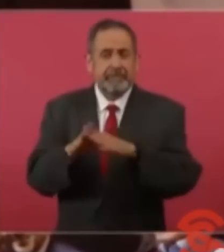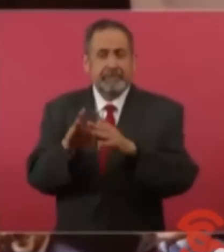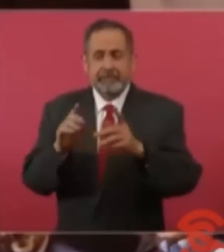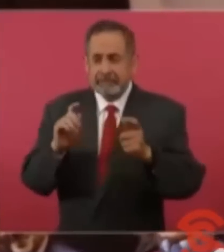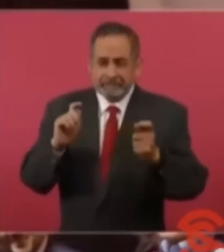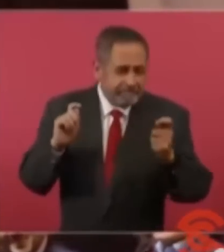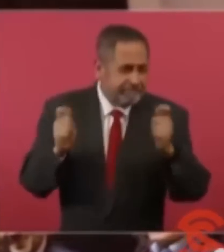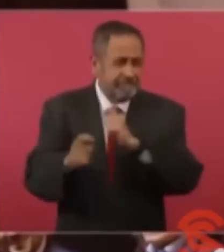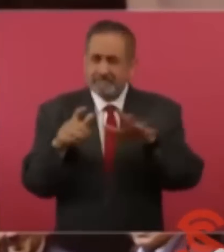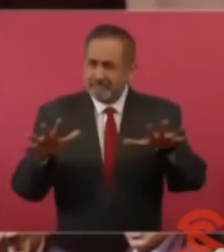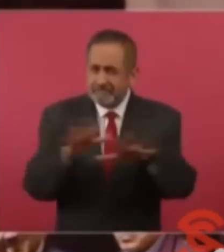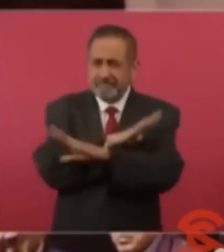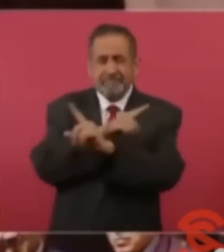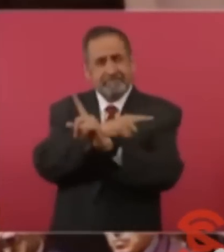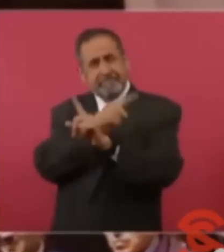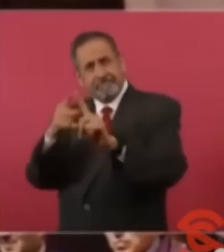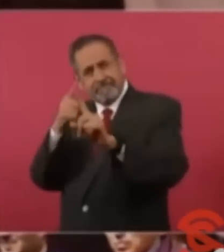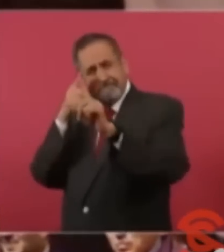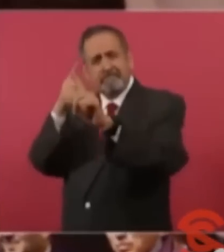una realidad